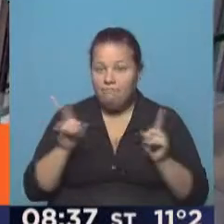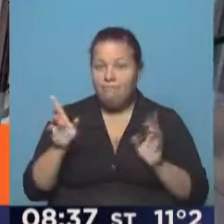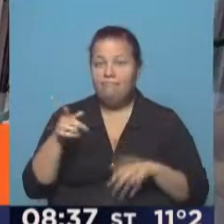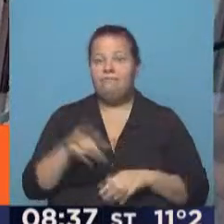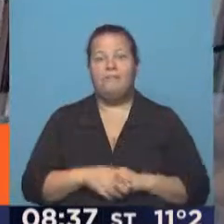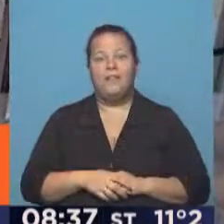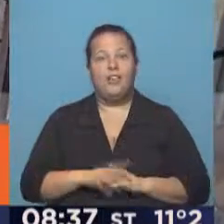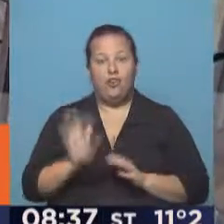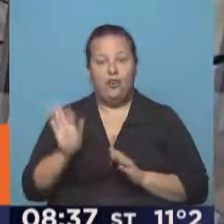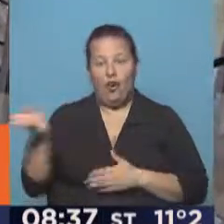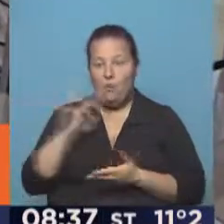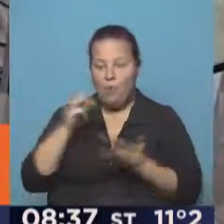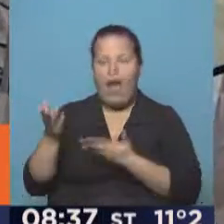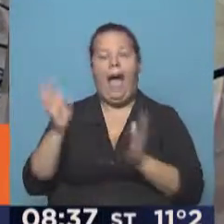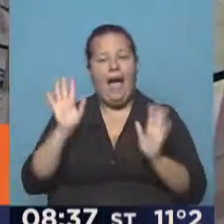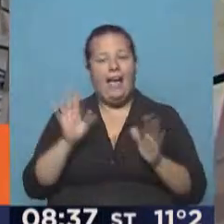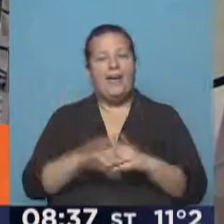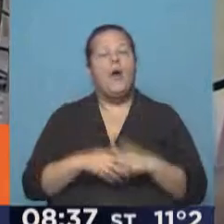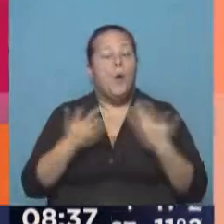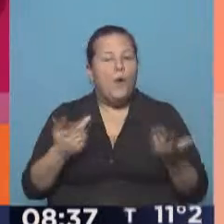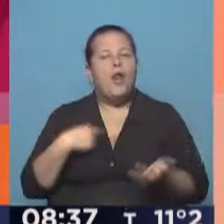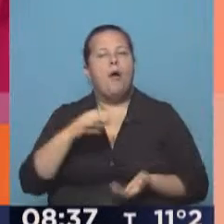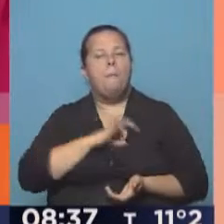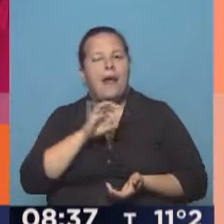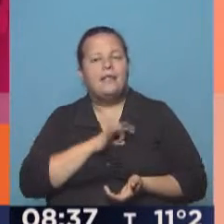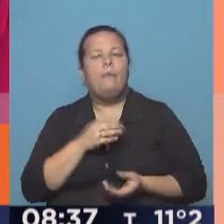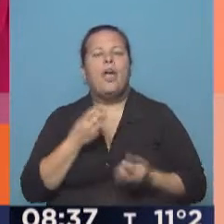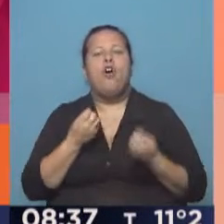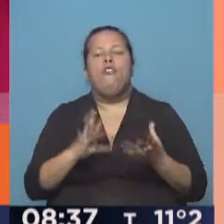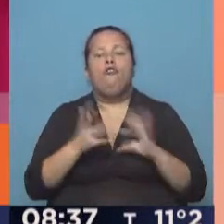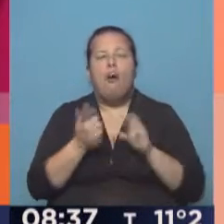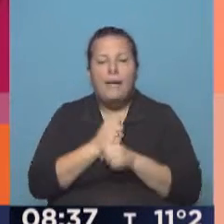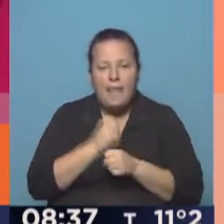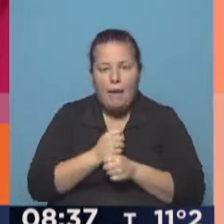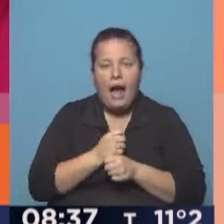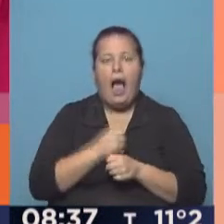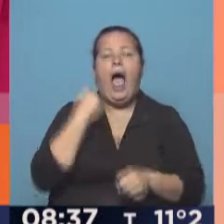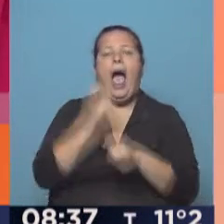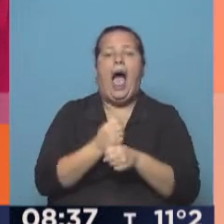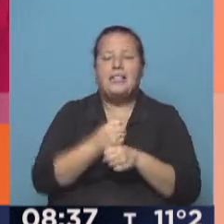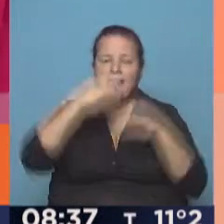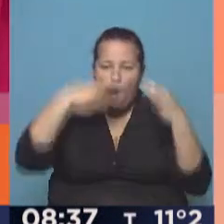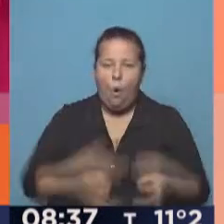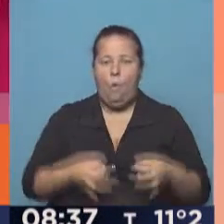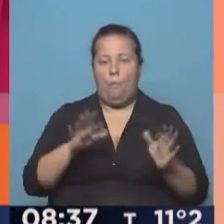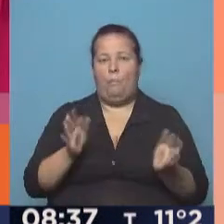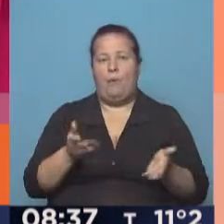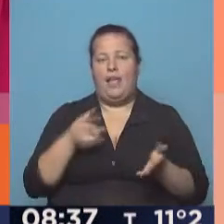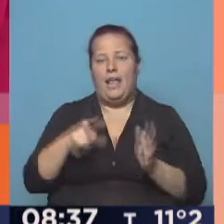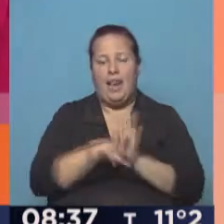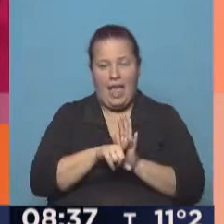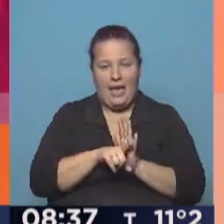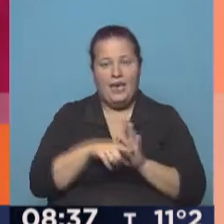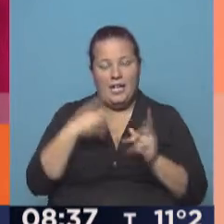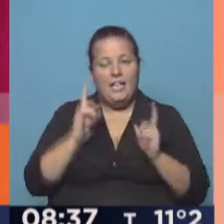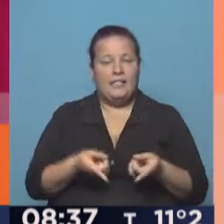Fernando. No, adelante, Inés. Bueno, quería saber cómo van a trabajar y bueno, hasta que se ponga en vigencia, ¿no?, esta ley.